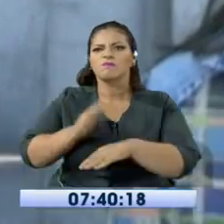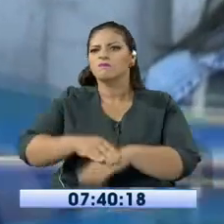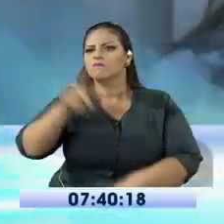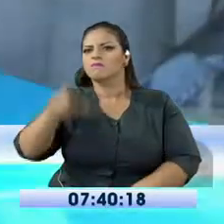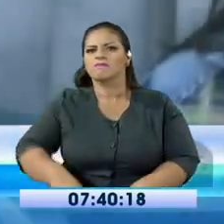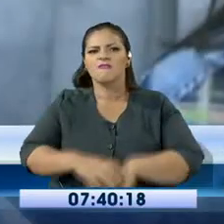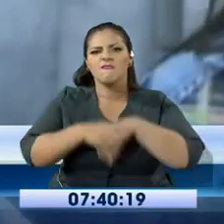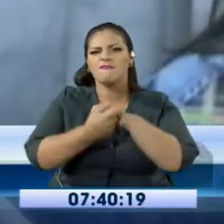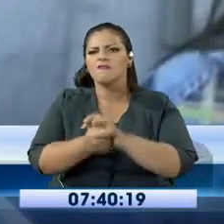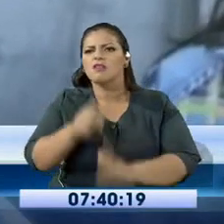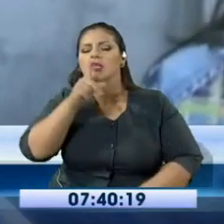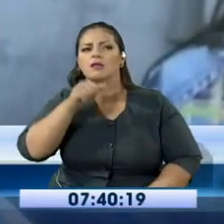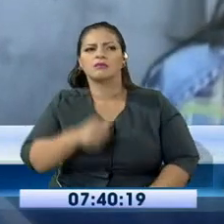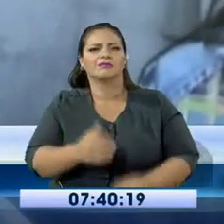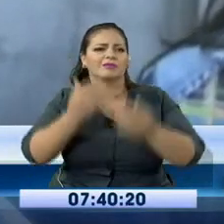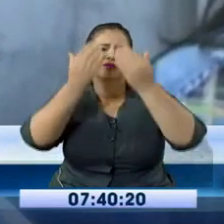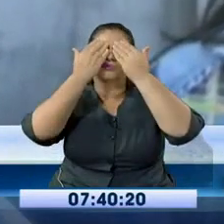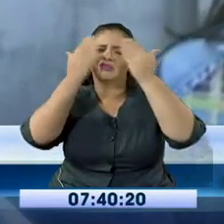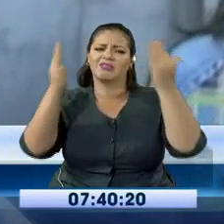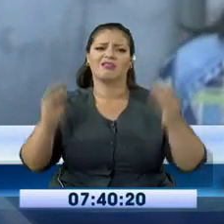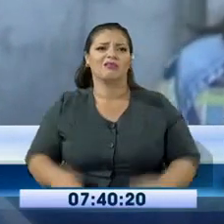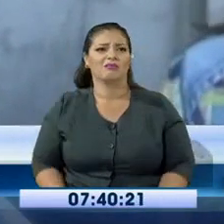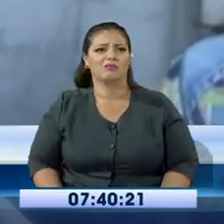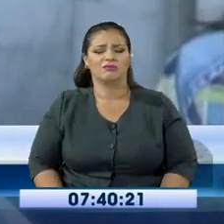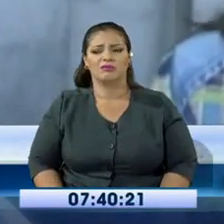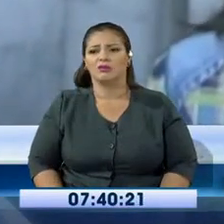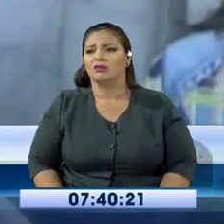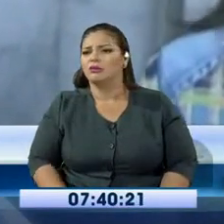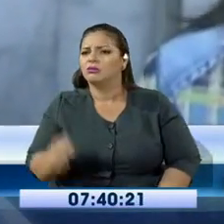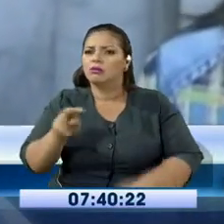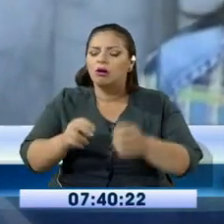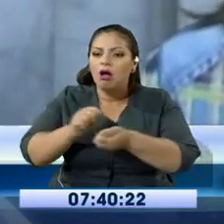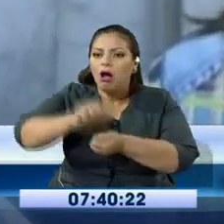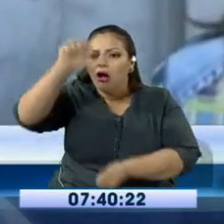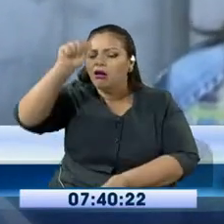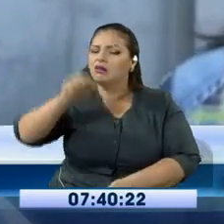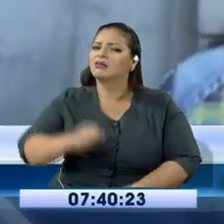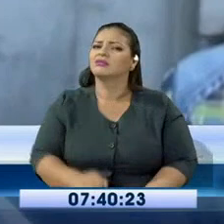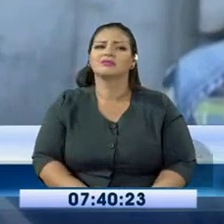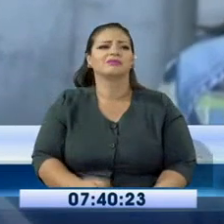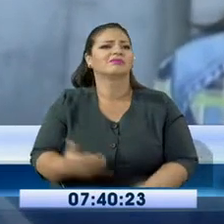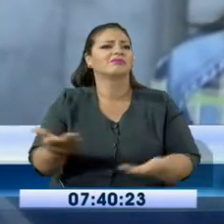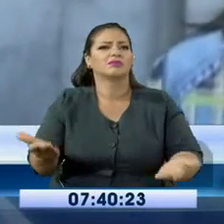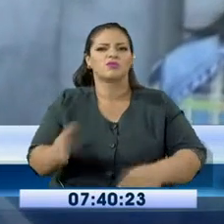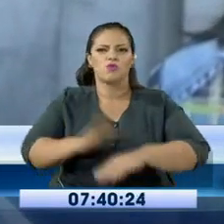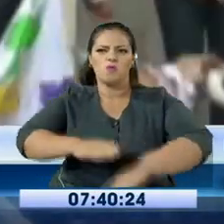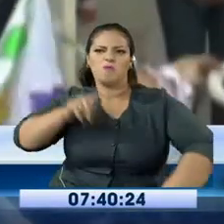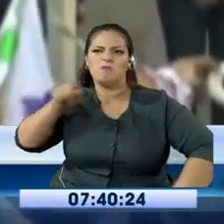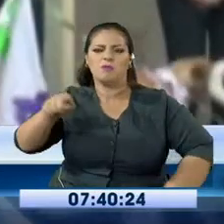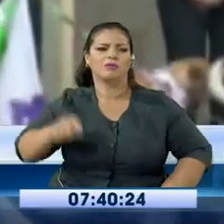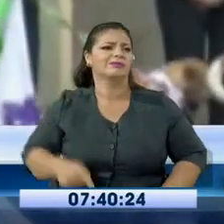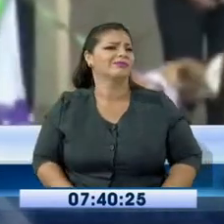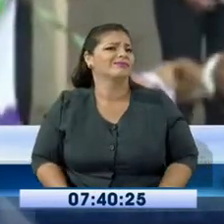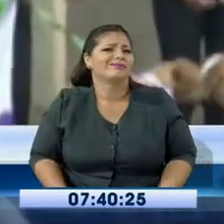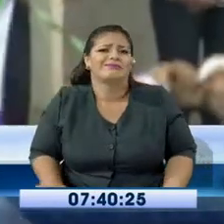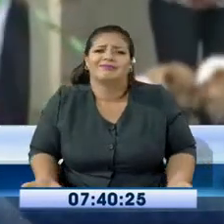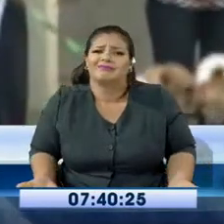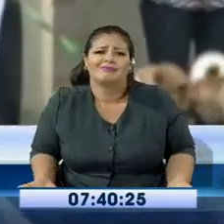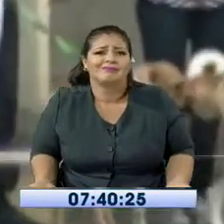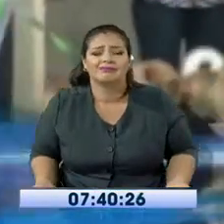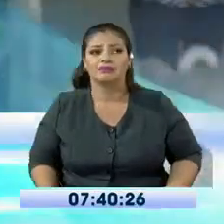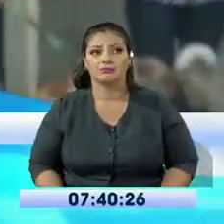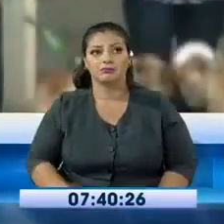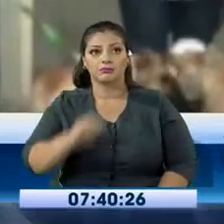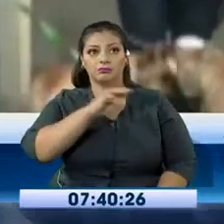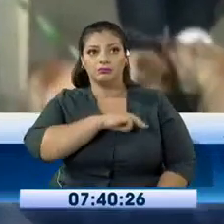estén haciendo este acto, porque no tenemos pruebas contundentes, no se puede acusar a personas directamente. Mientras tanto, el municipio